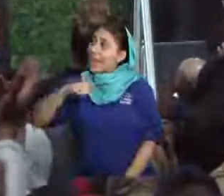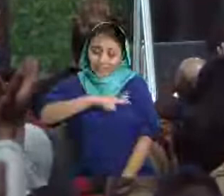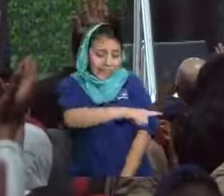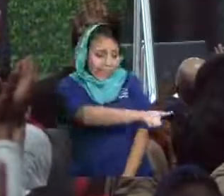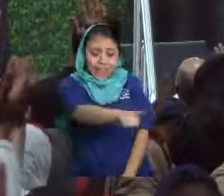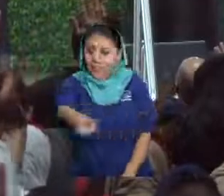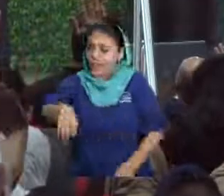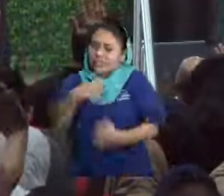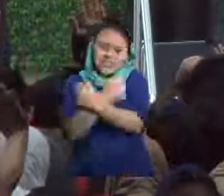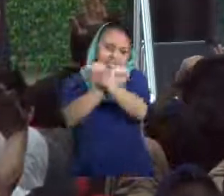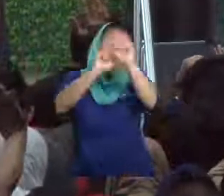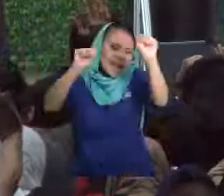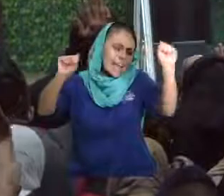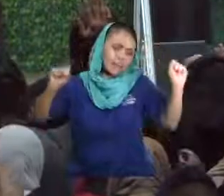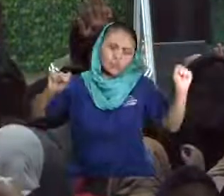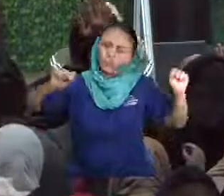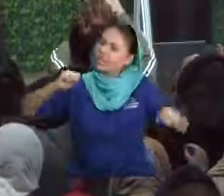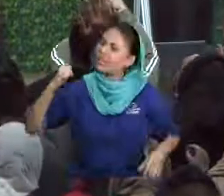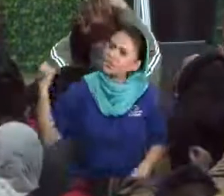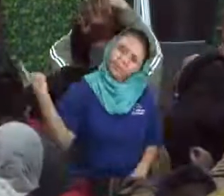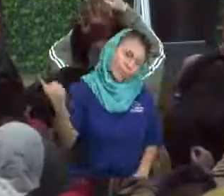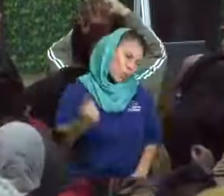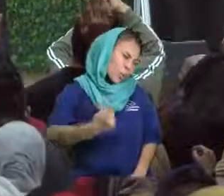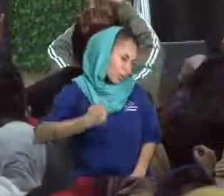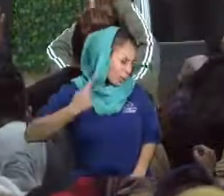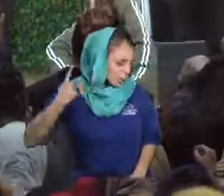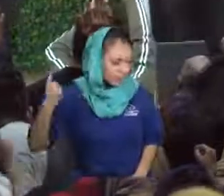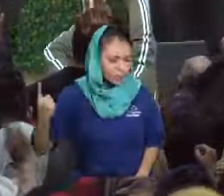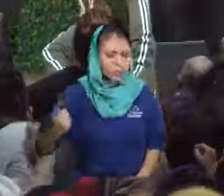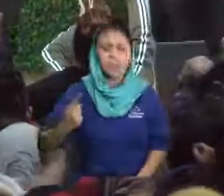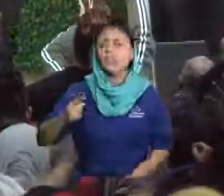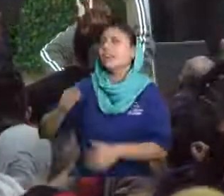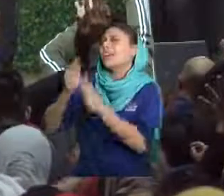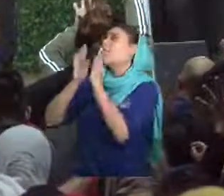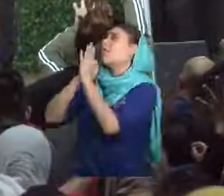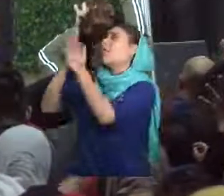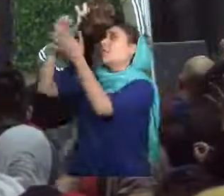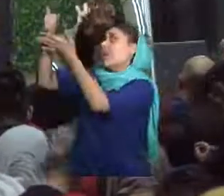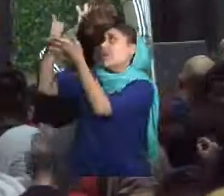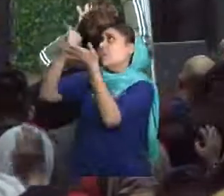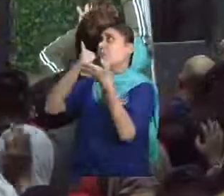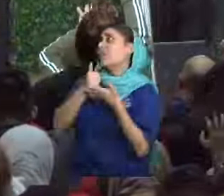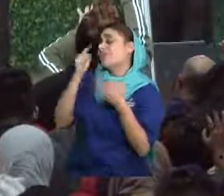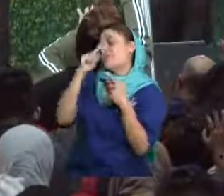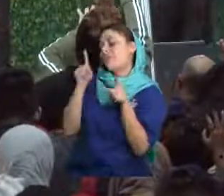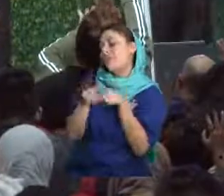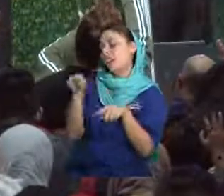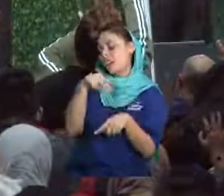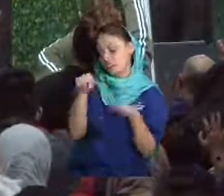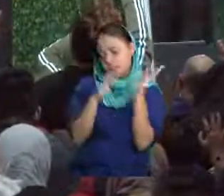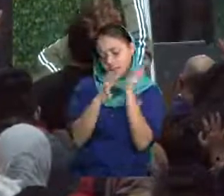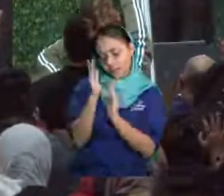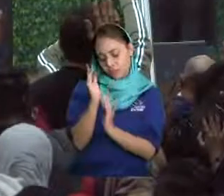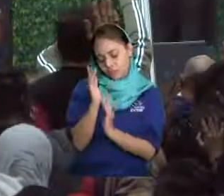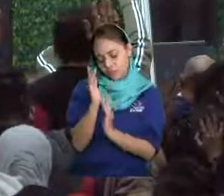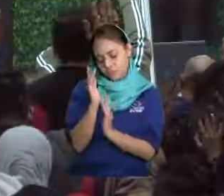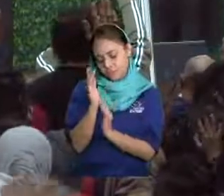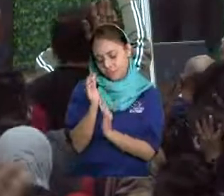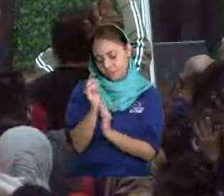salvos todos los términos de la tierra. Ayúdanos en eso también, en el nombre de Jesús.